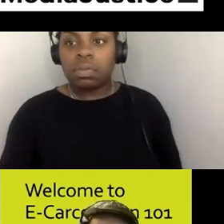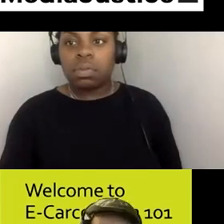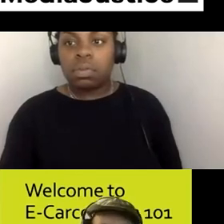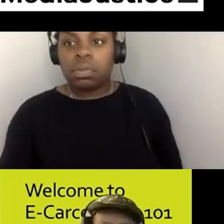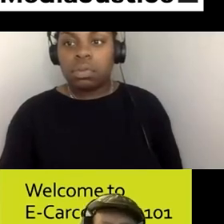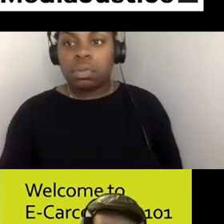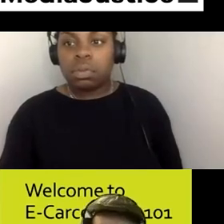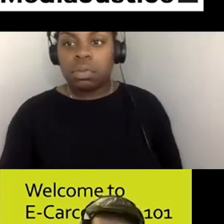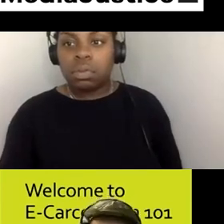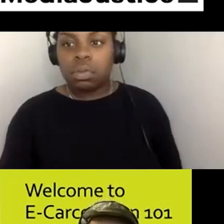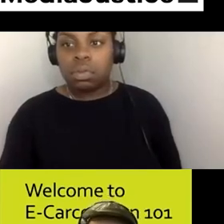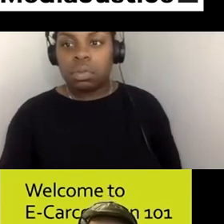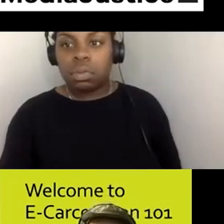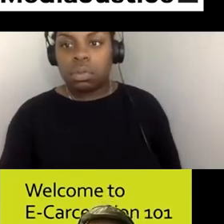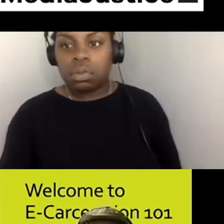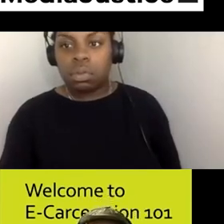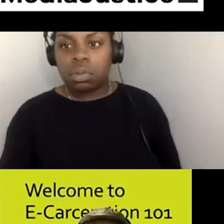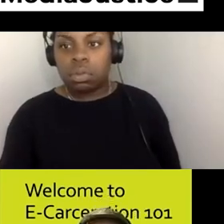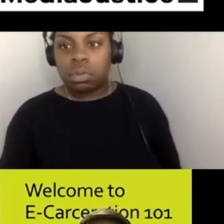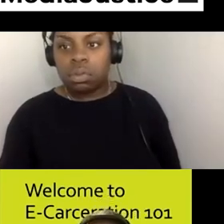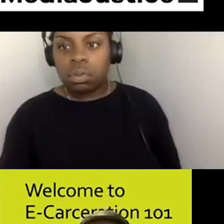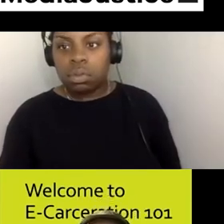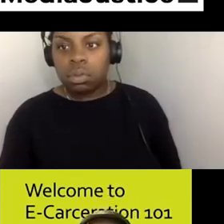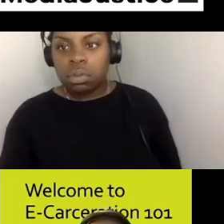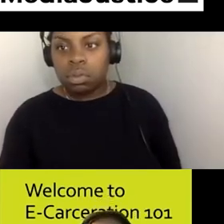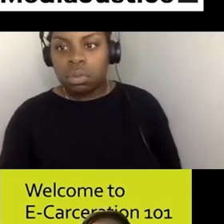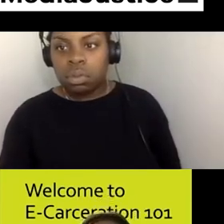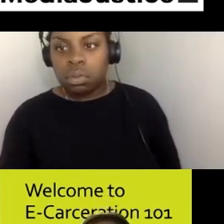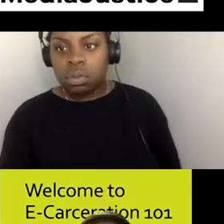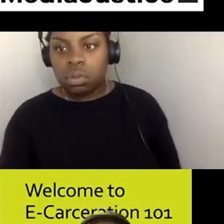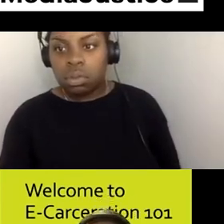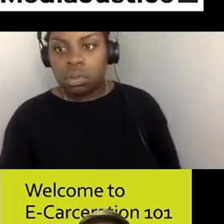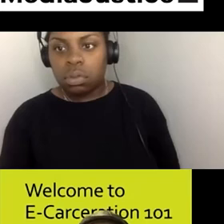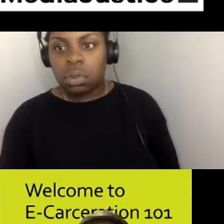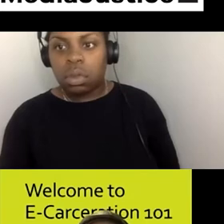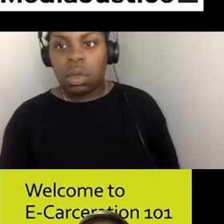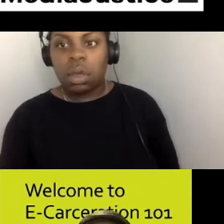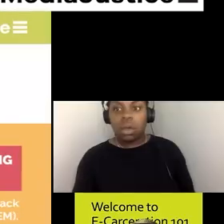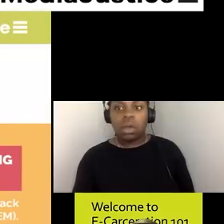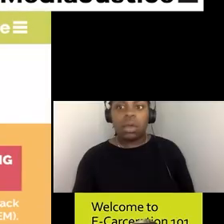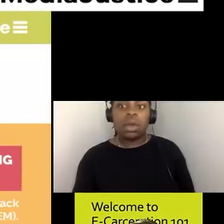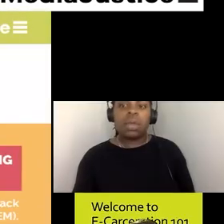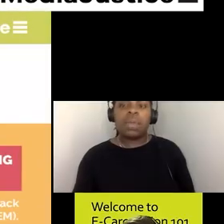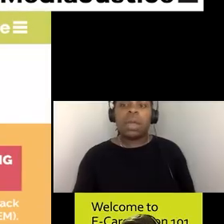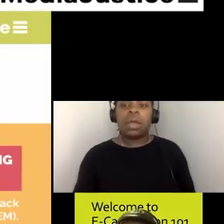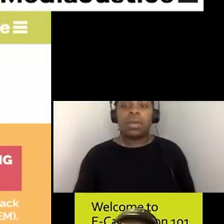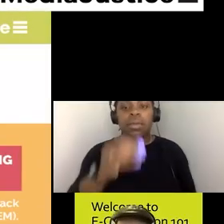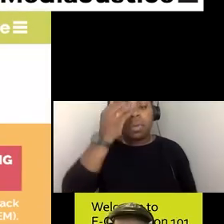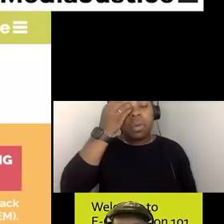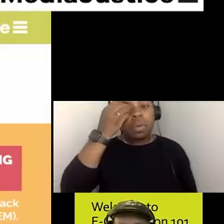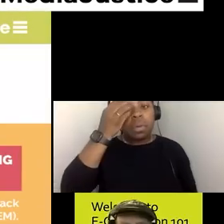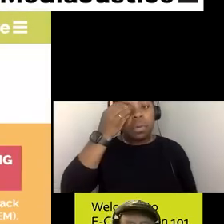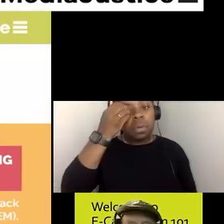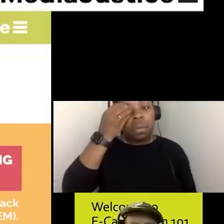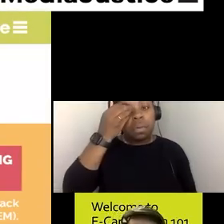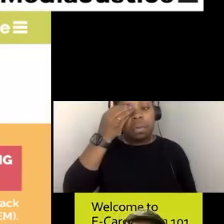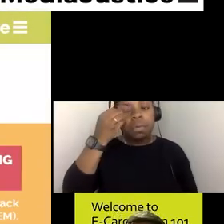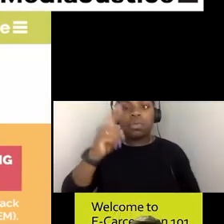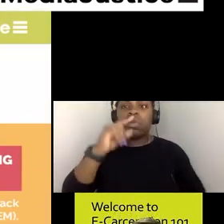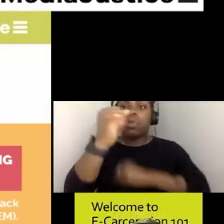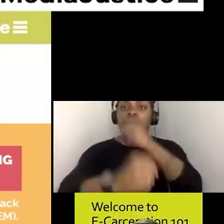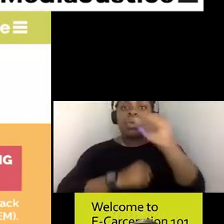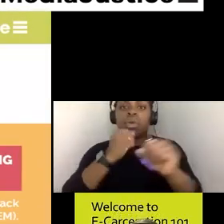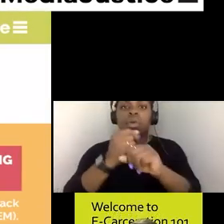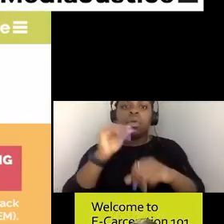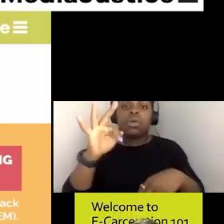nosotros creamos un mapa que le estamos llamando los puntos claves de la vigilancia electrónica, y después de